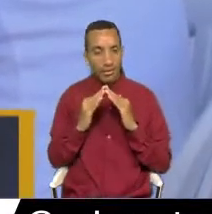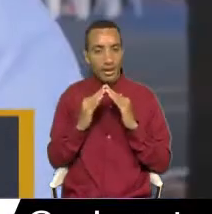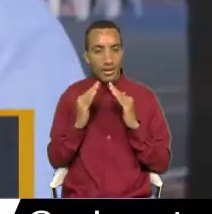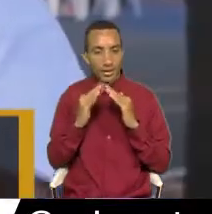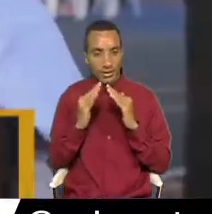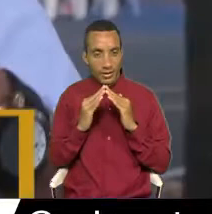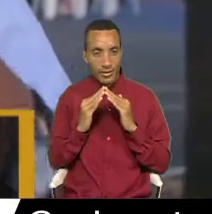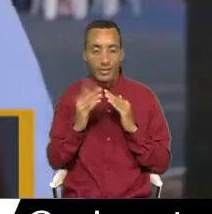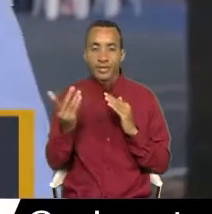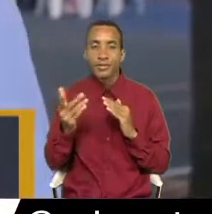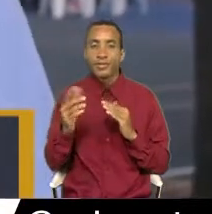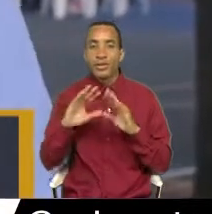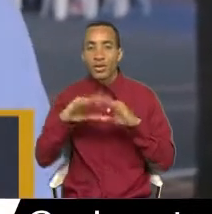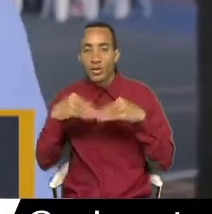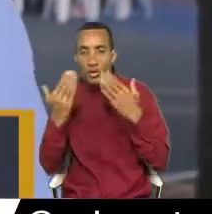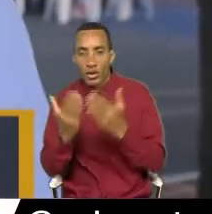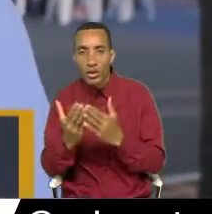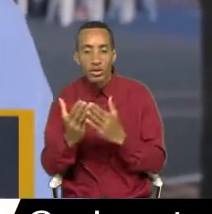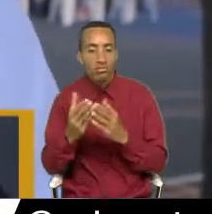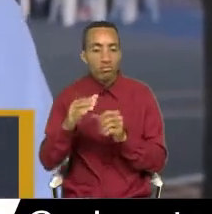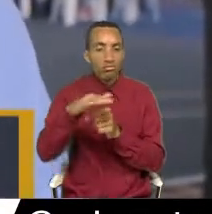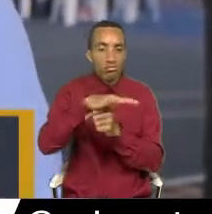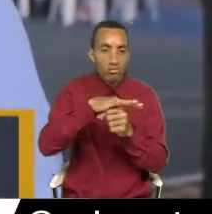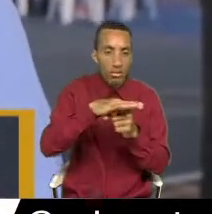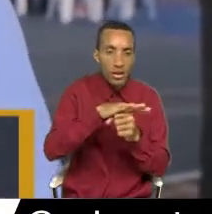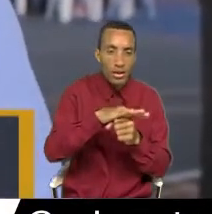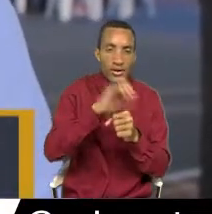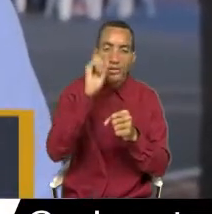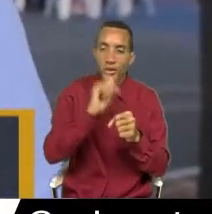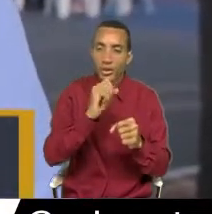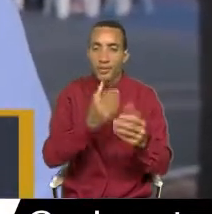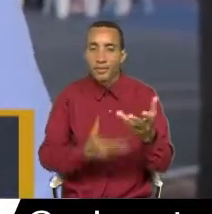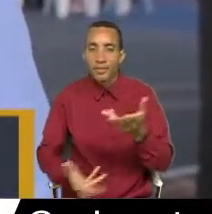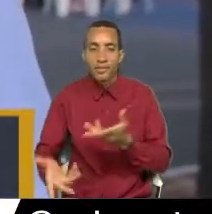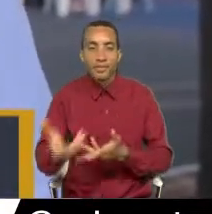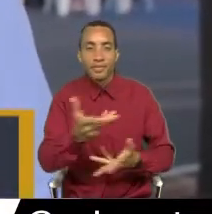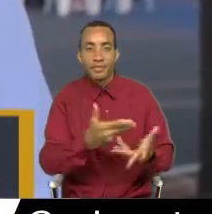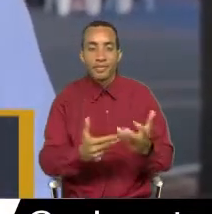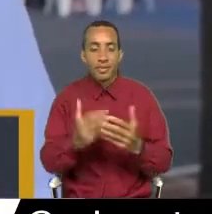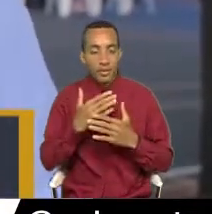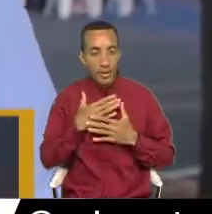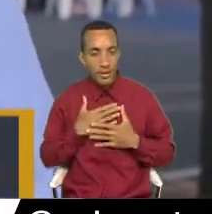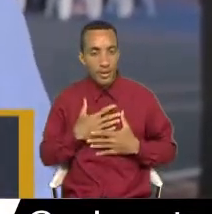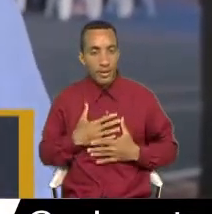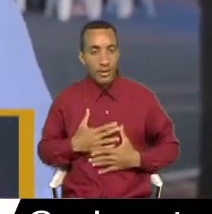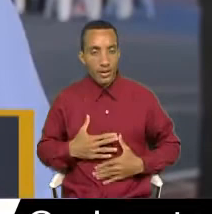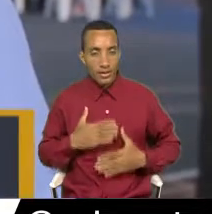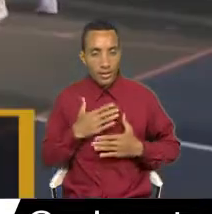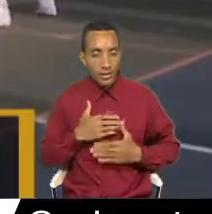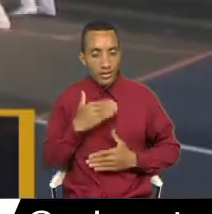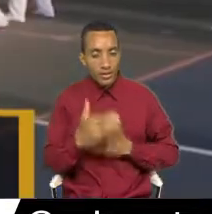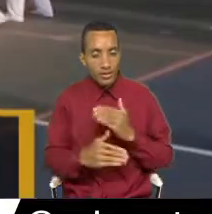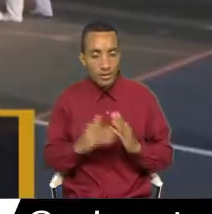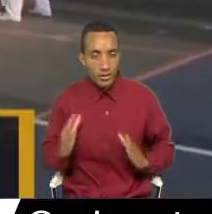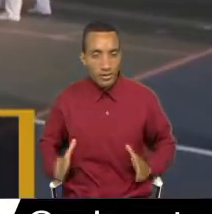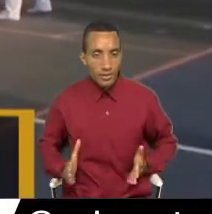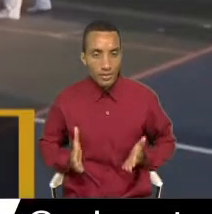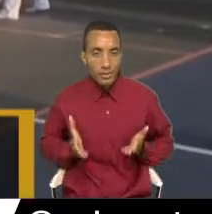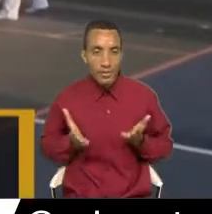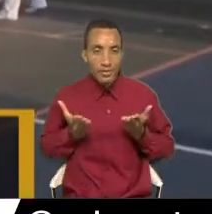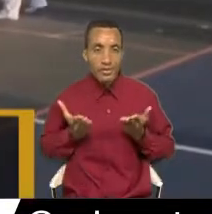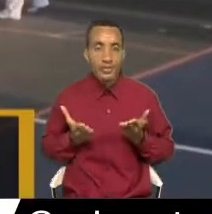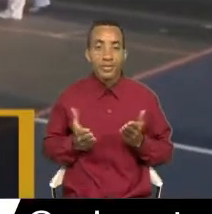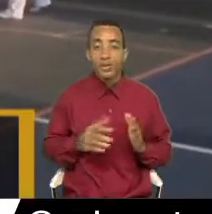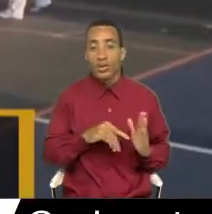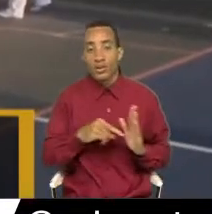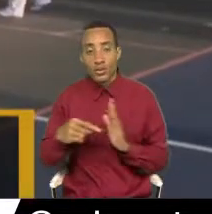mismo barrio, para que podamos convivir y poder realmente tener tranquilidad y podamos mejorar nuestras condiciones. Otras muestras